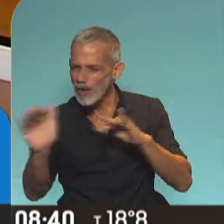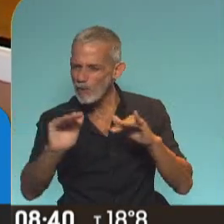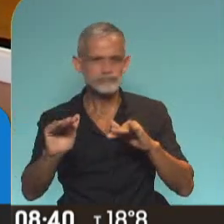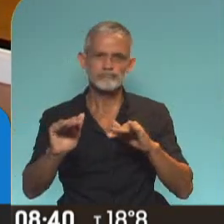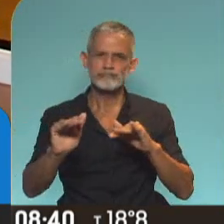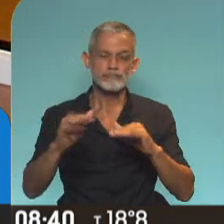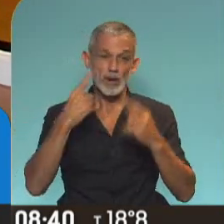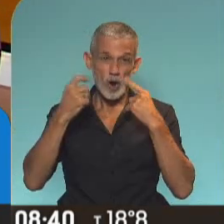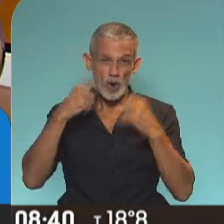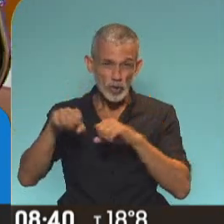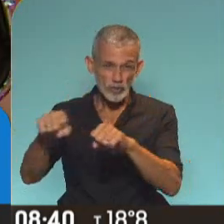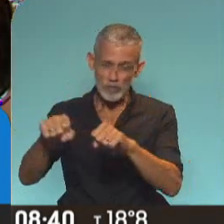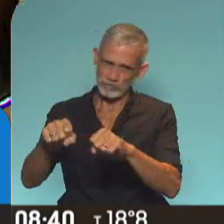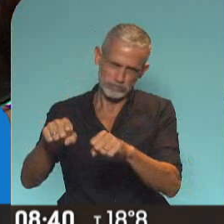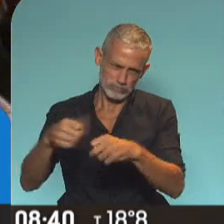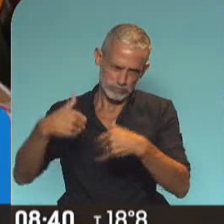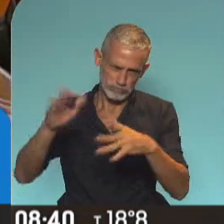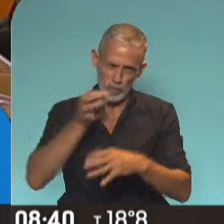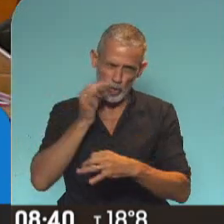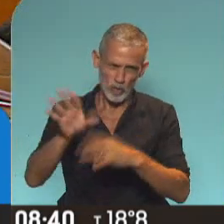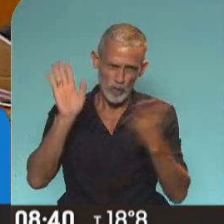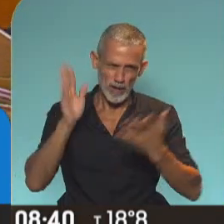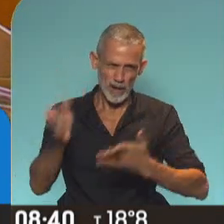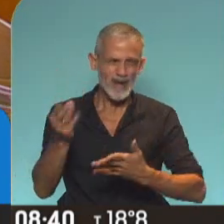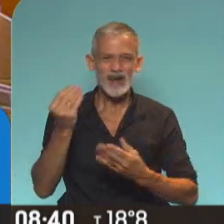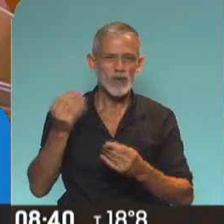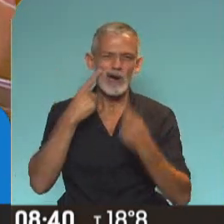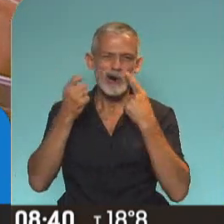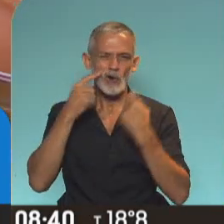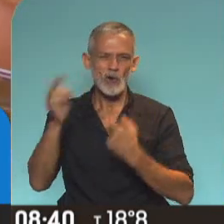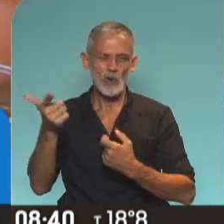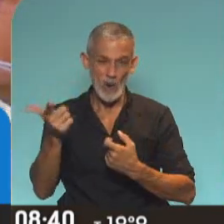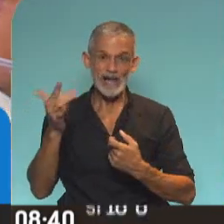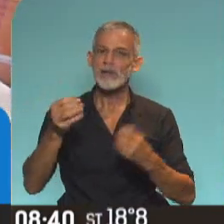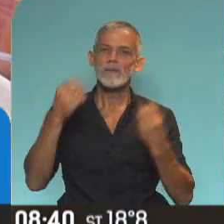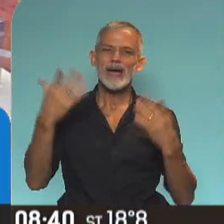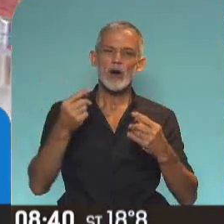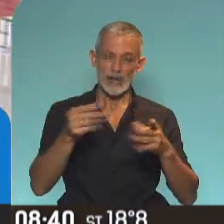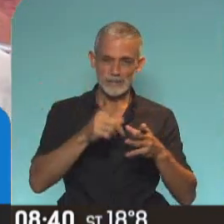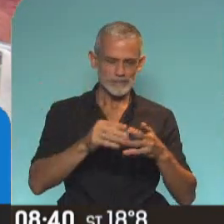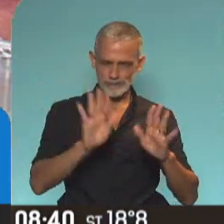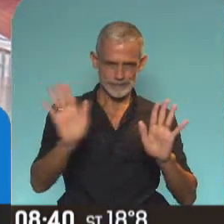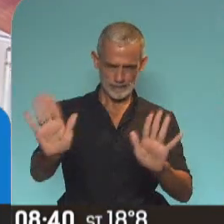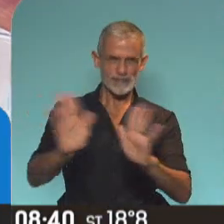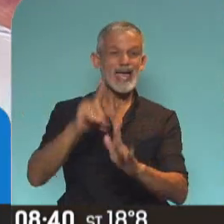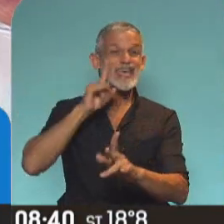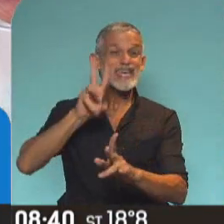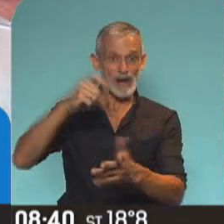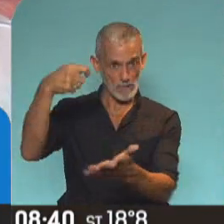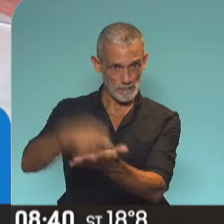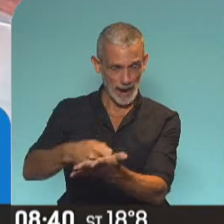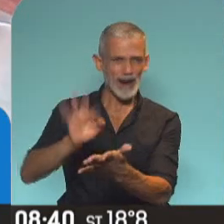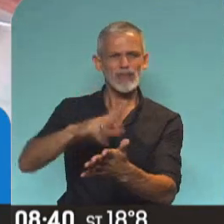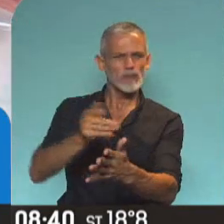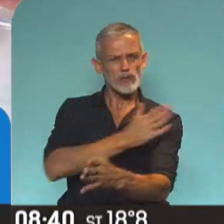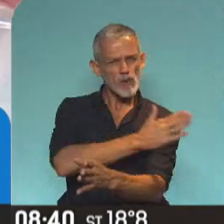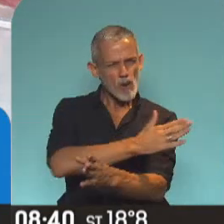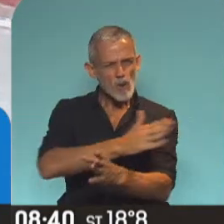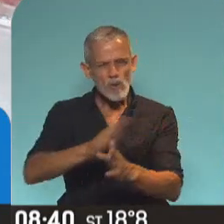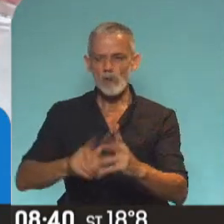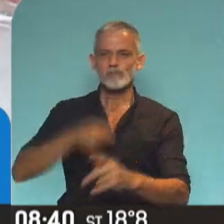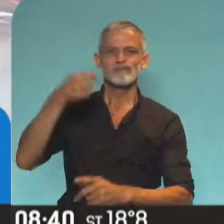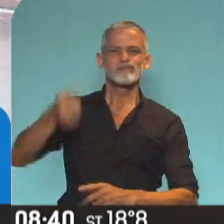esa manera? ¿Cómo ves? Bueno, hay recomendaciones internacionales en materia de literatura tributaria que sostiene que el IVA no debería